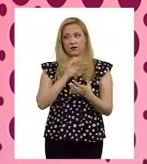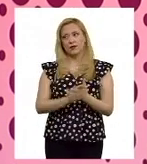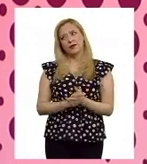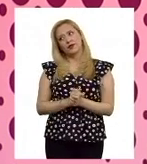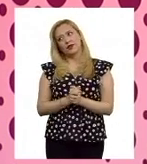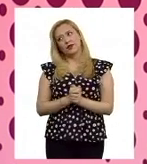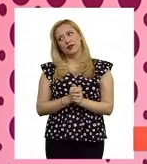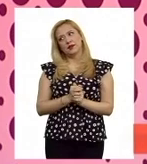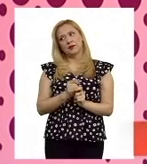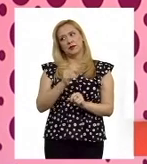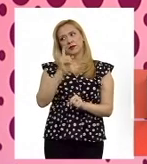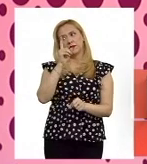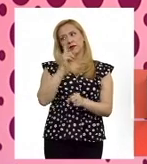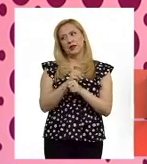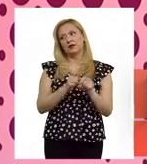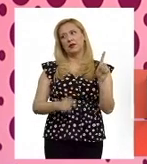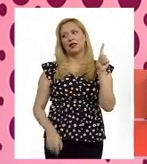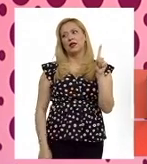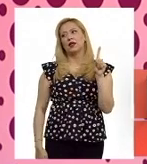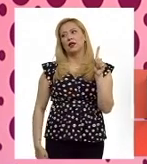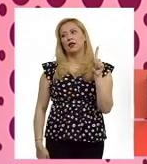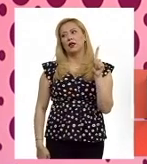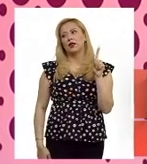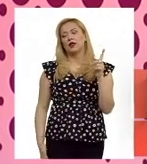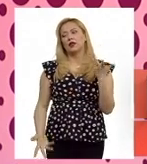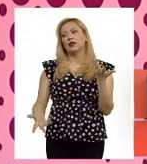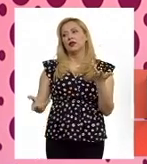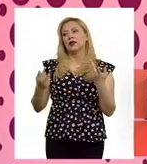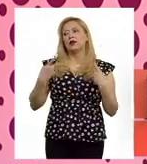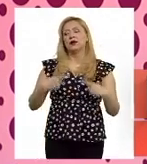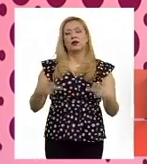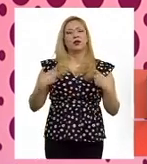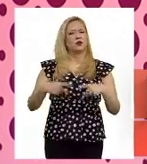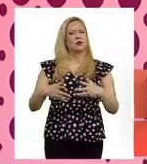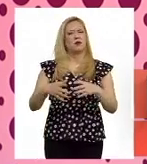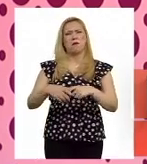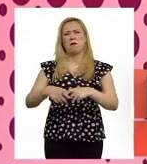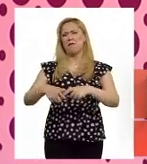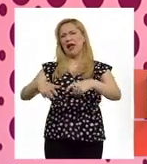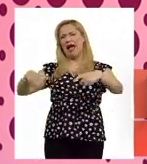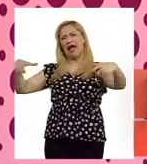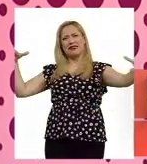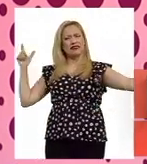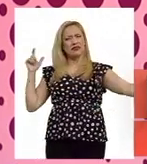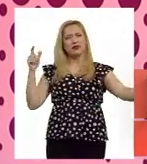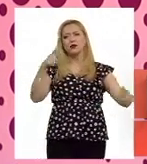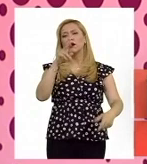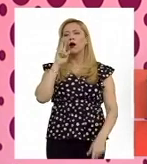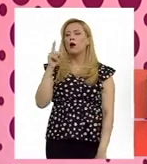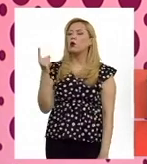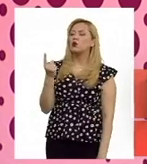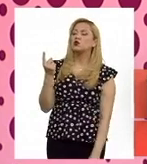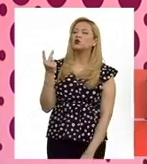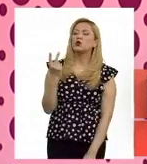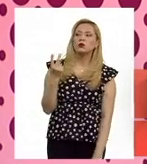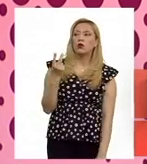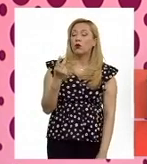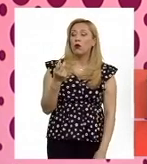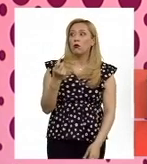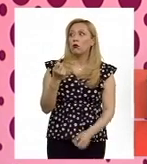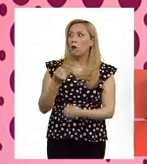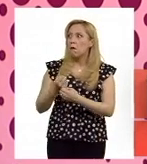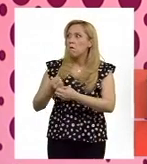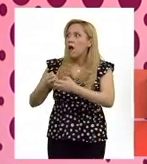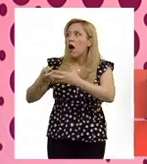porque se trata de un desplazamiento forzado masivo, cada vez más masivo, porque justamente cada